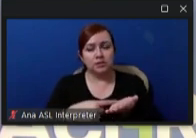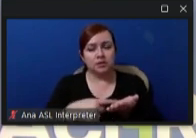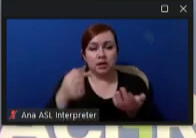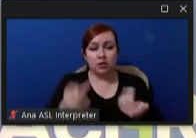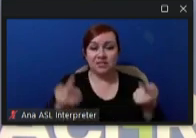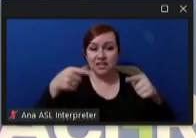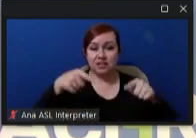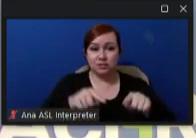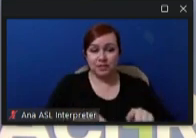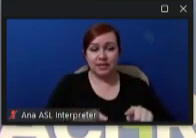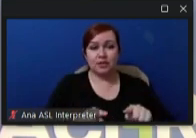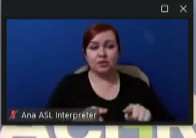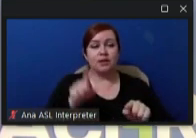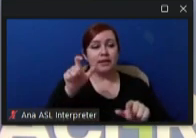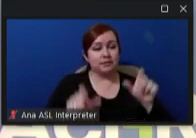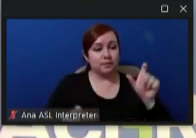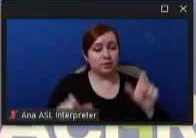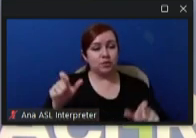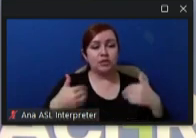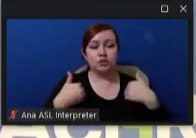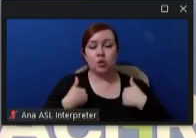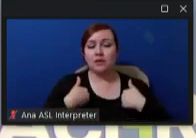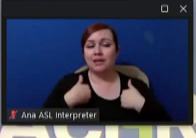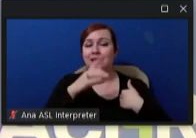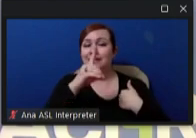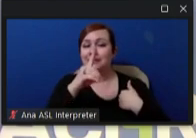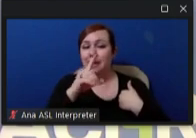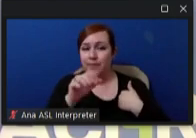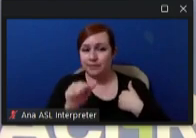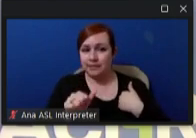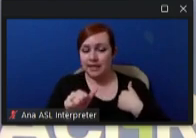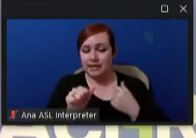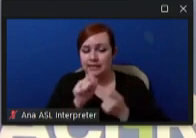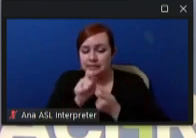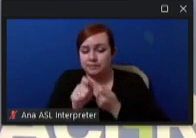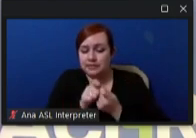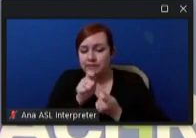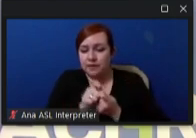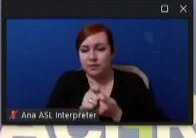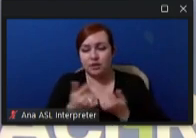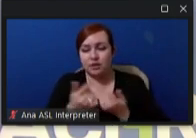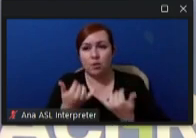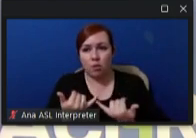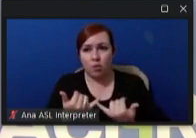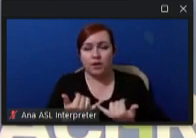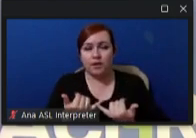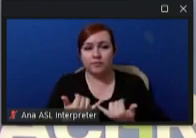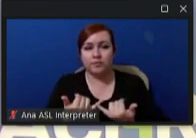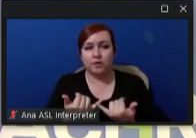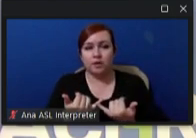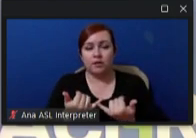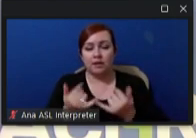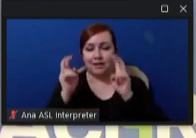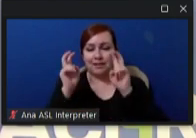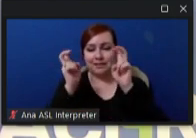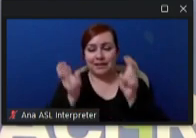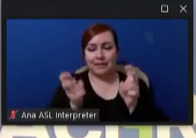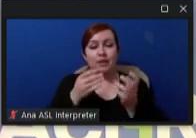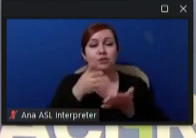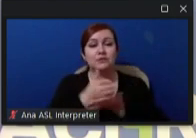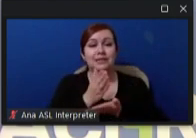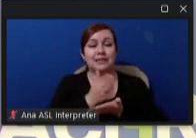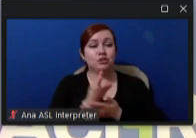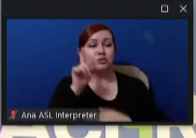las personas con discapacidad, particularmente hoy lo que nos convoca el tema de los derechos sexuales